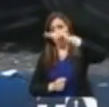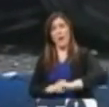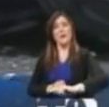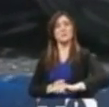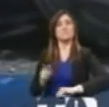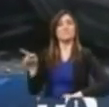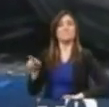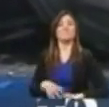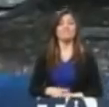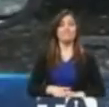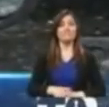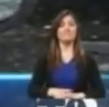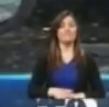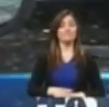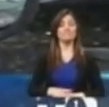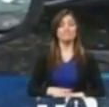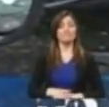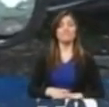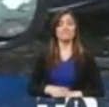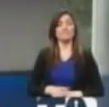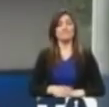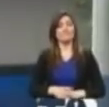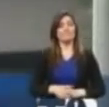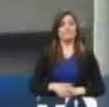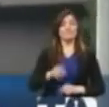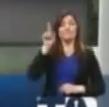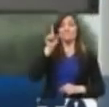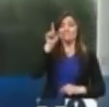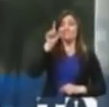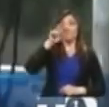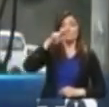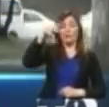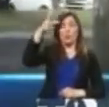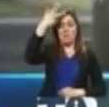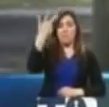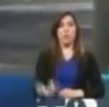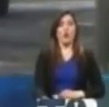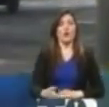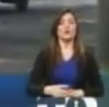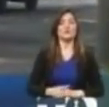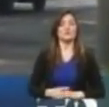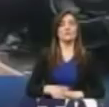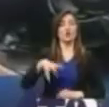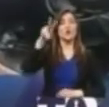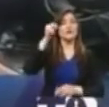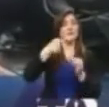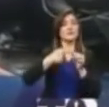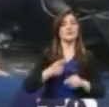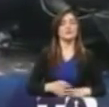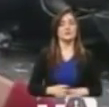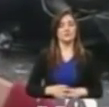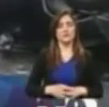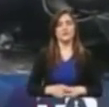Así quedó este vehículo tras caer desde el paso de la avenida Eloy Alfaro en el sector del Inca, norte de Quito. Un